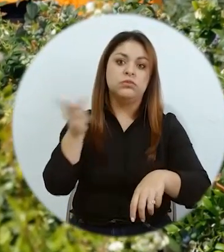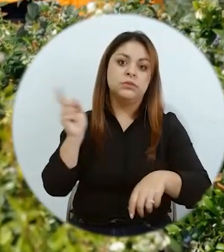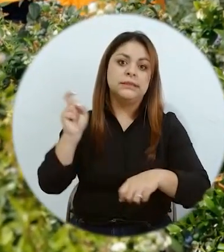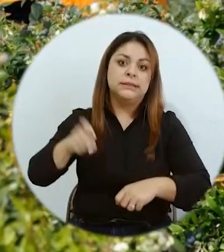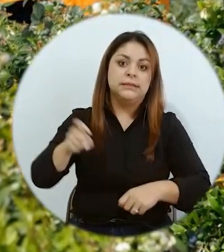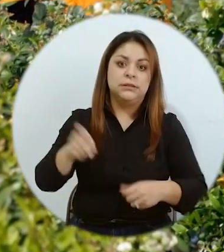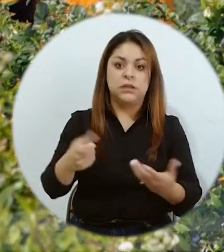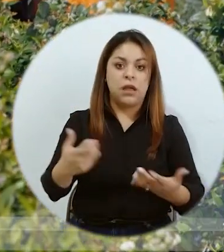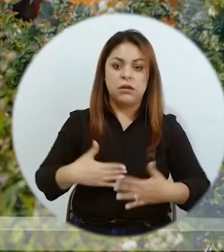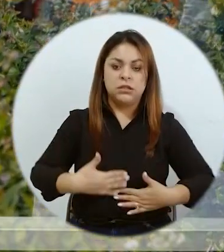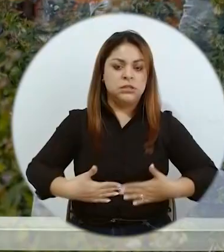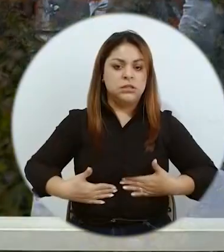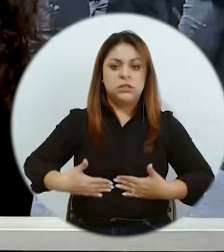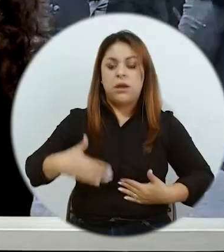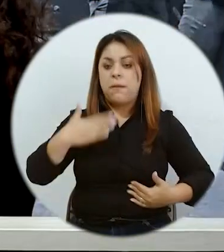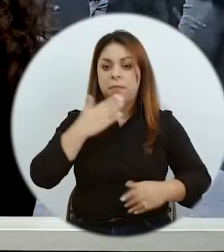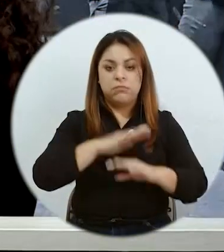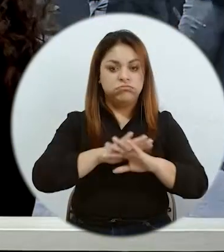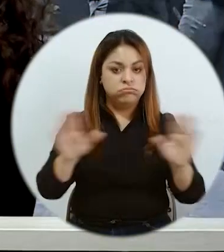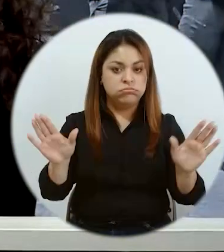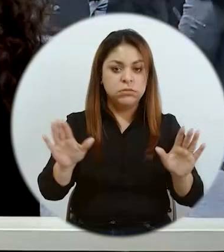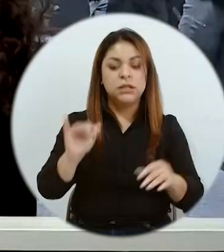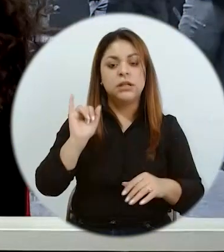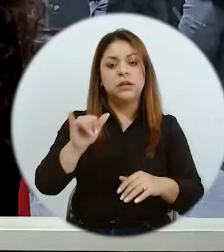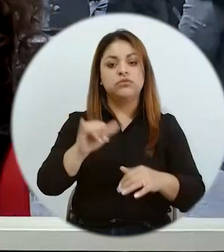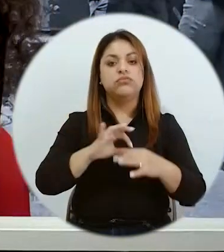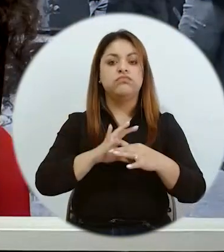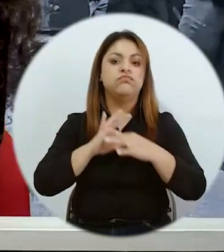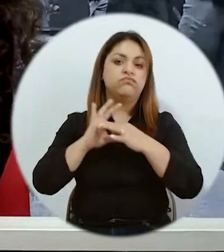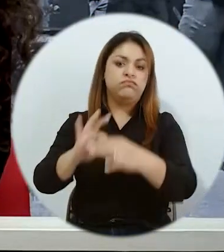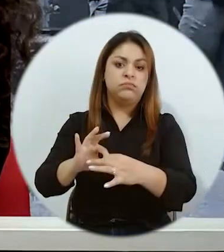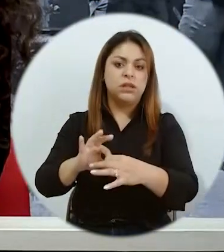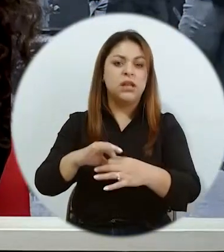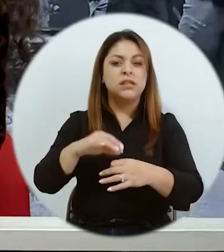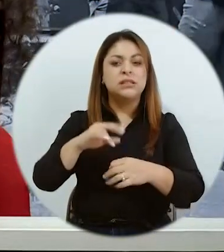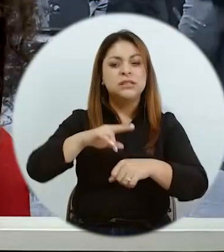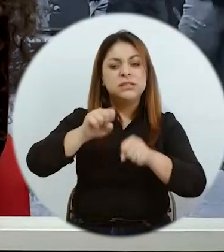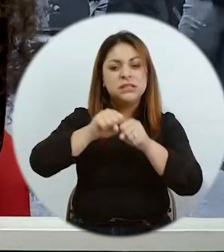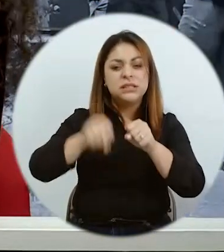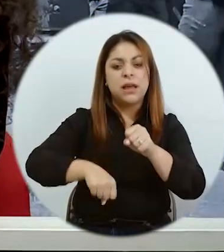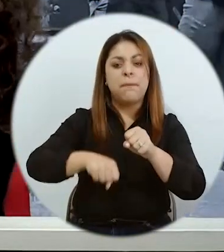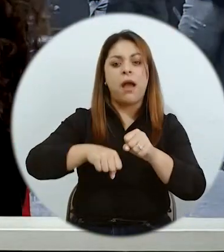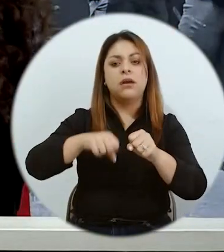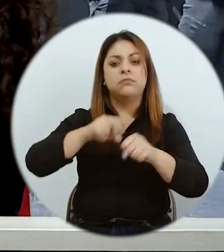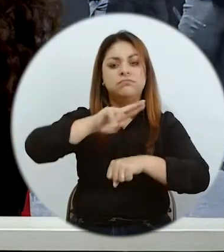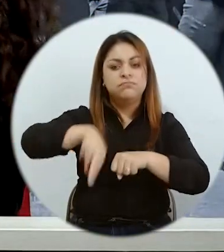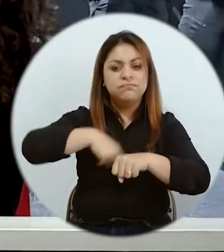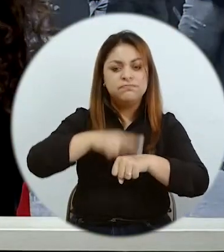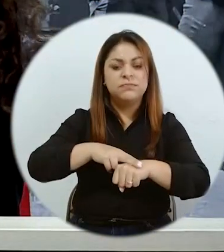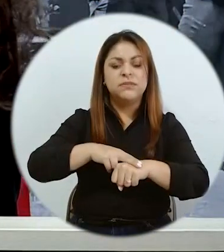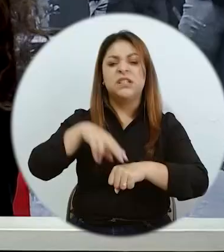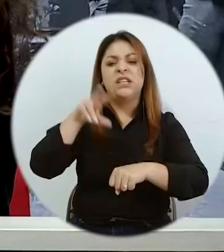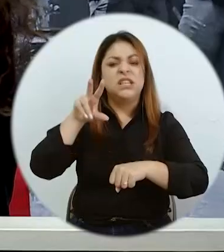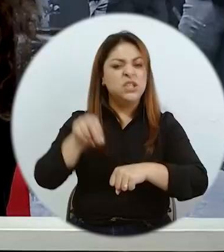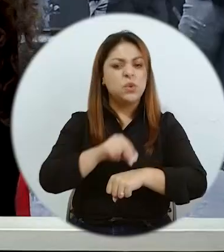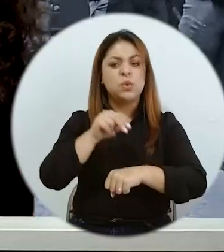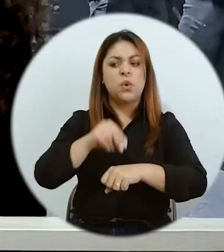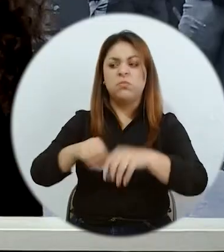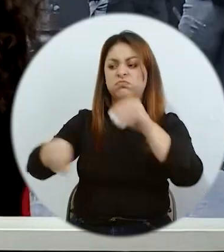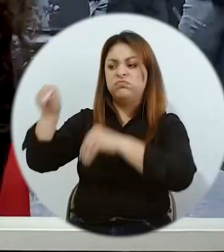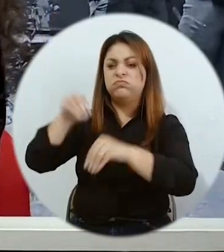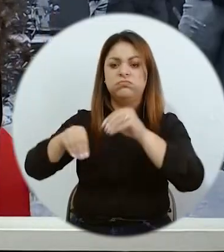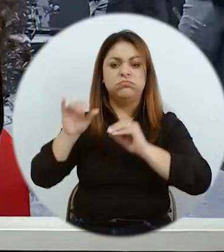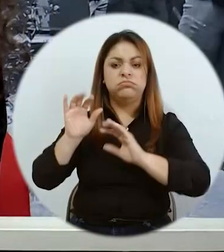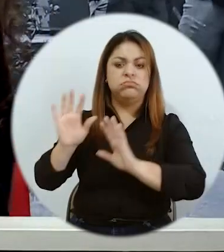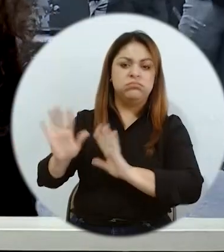¿verdad? Entonces, creo que va muy relacionado con eso, ¿verdad? Con un sistema holístico y no extractivista que